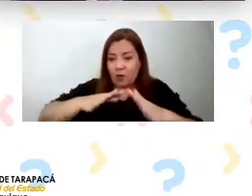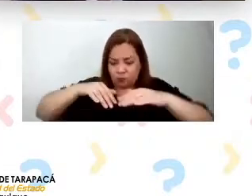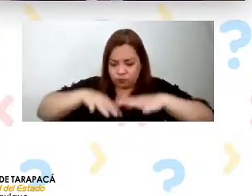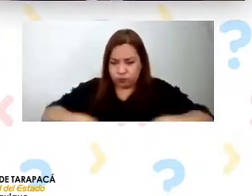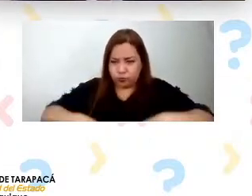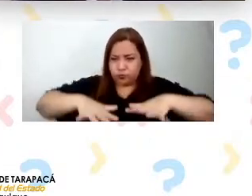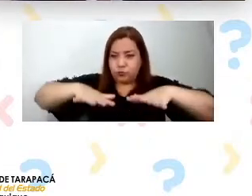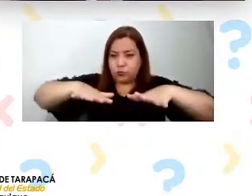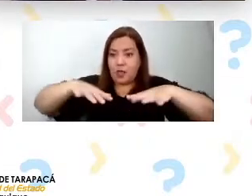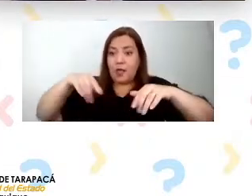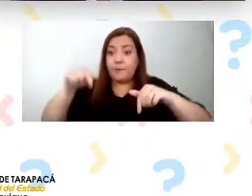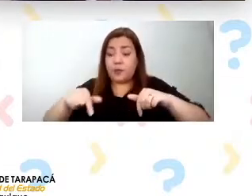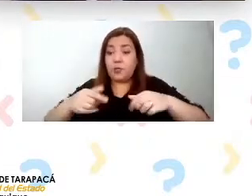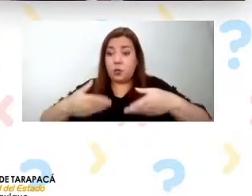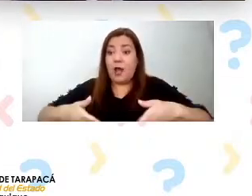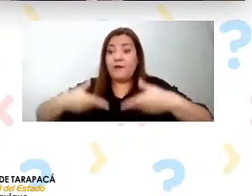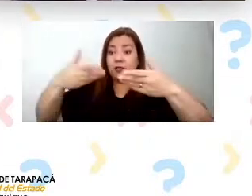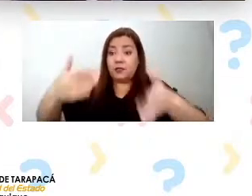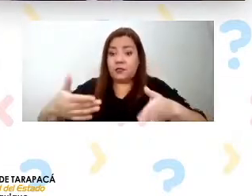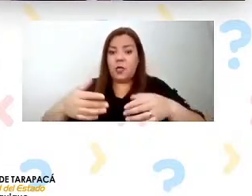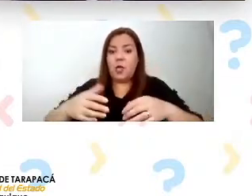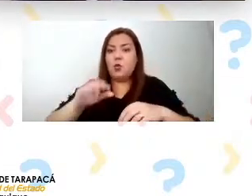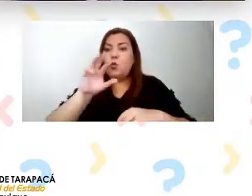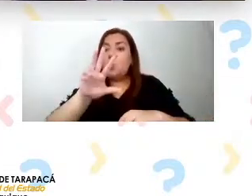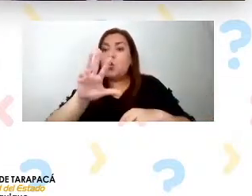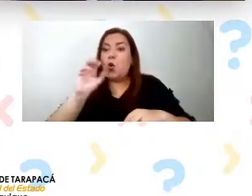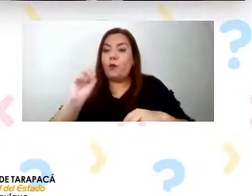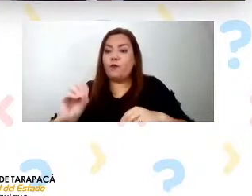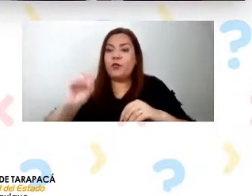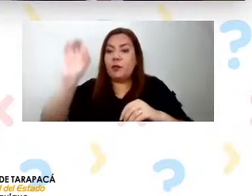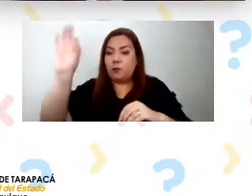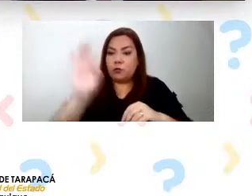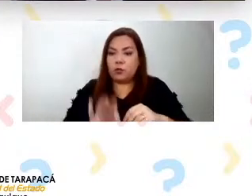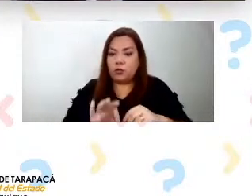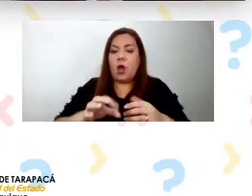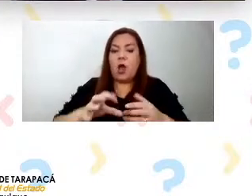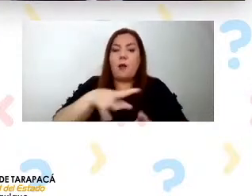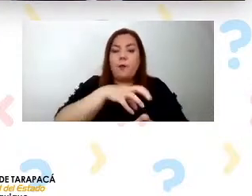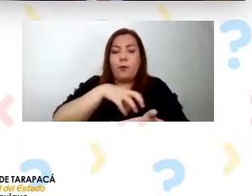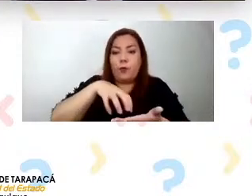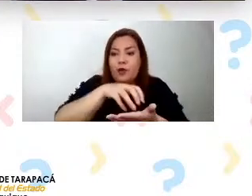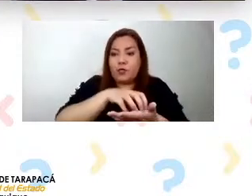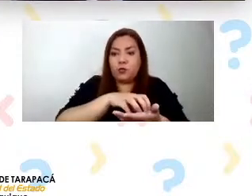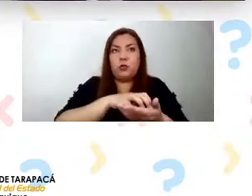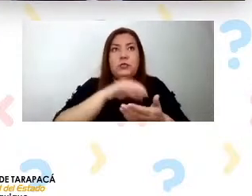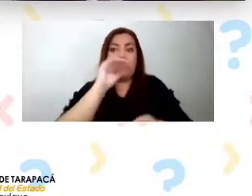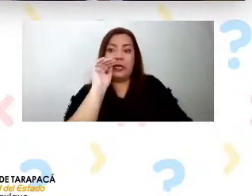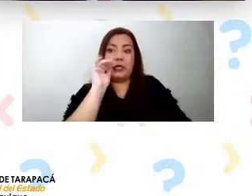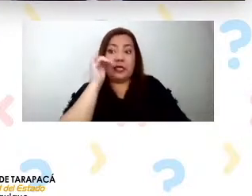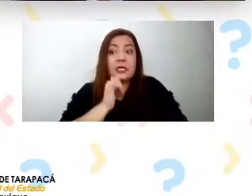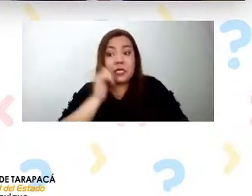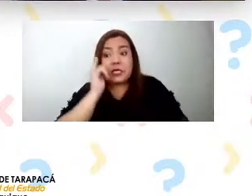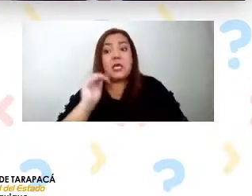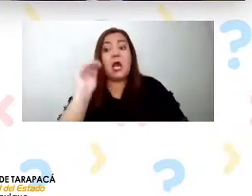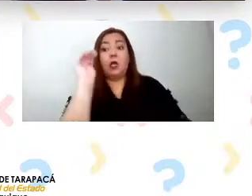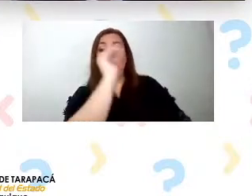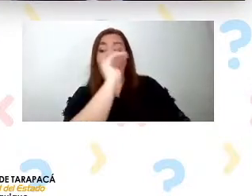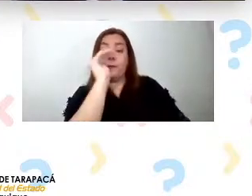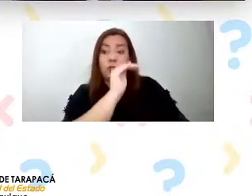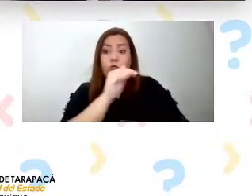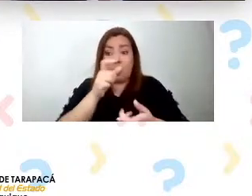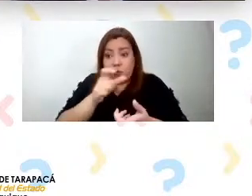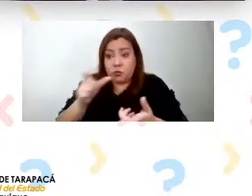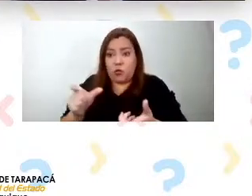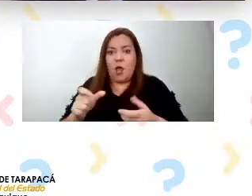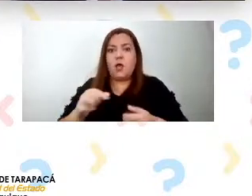un 90% a la población urbana en Iquique, Alto Hospicio, Pozo también, en